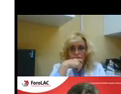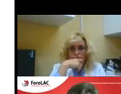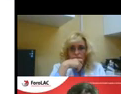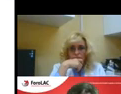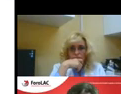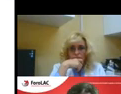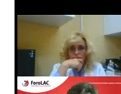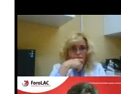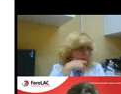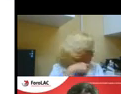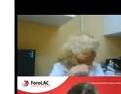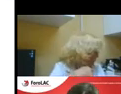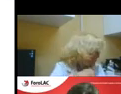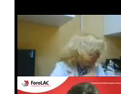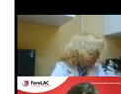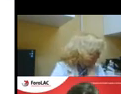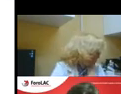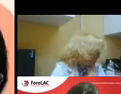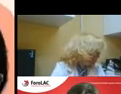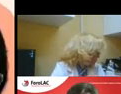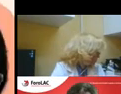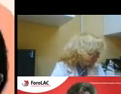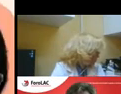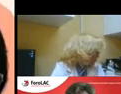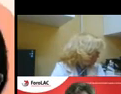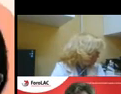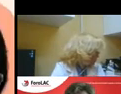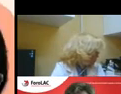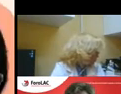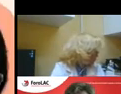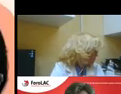civil y tomadores de decisiones.